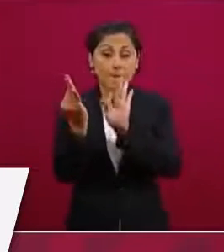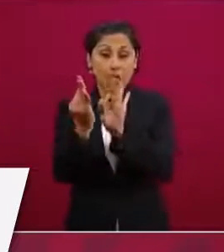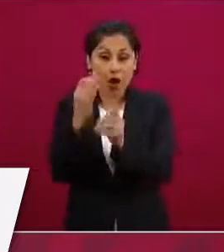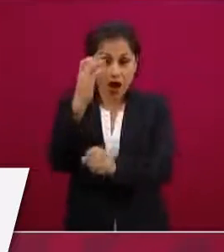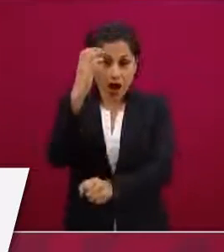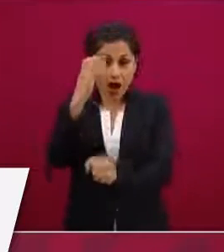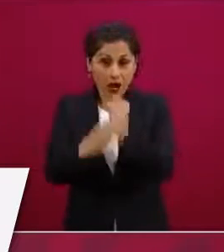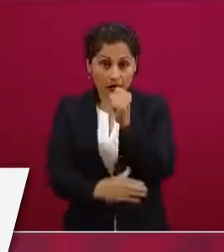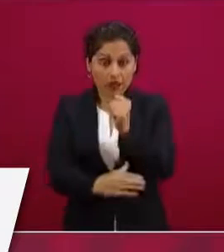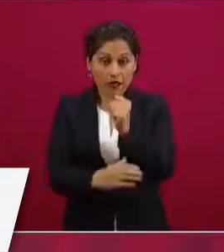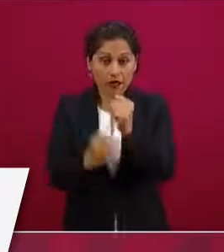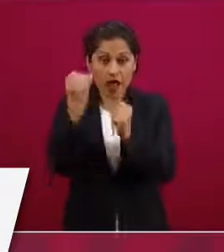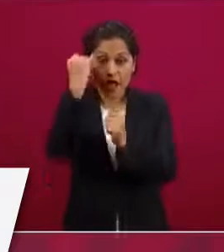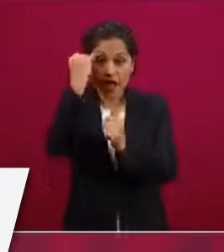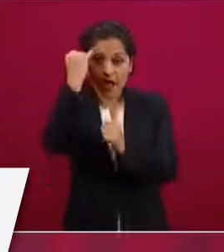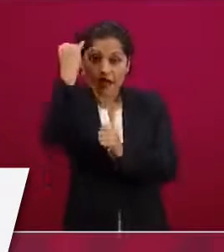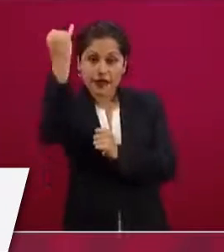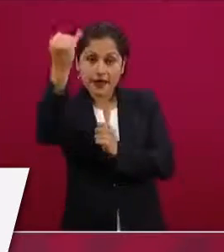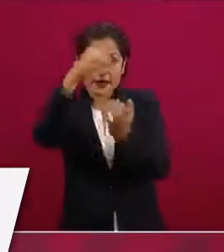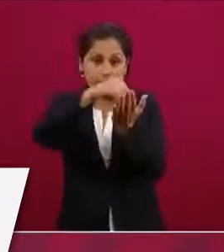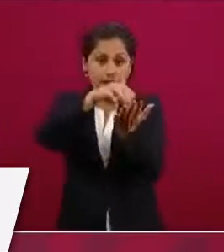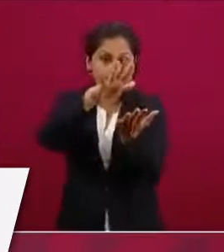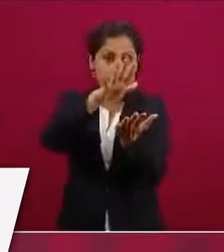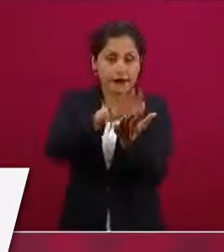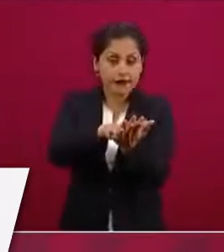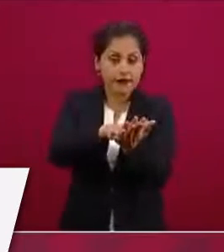un prototipo de ventilador